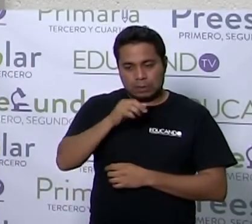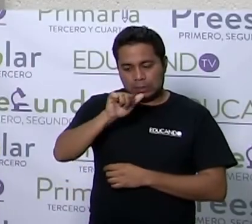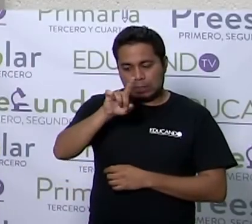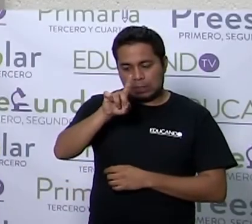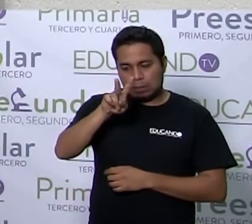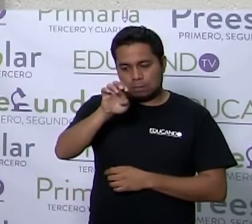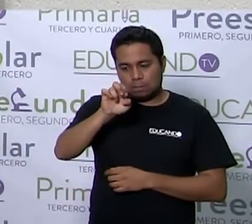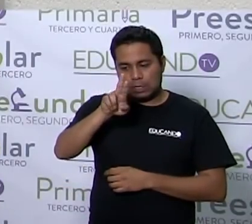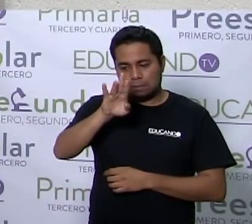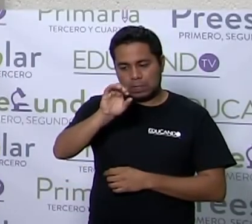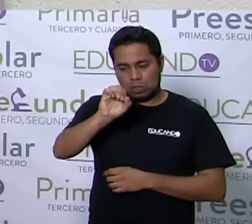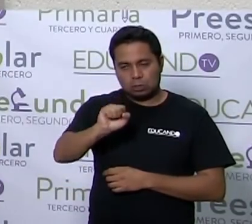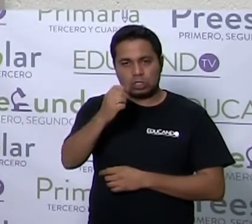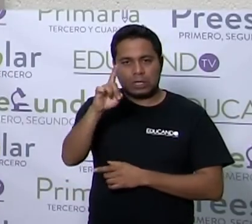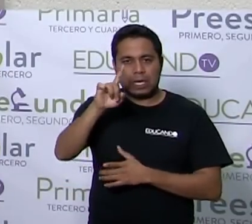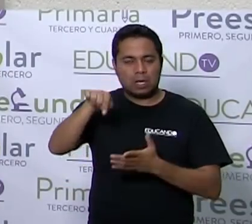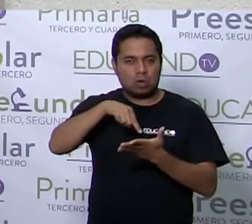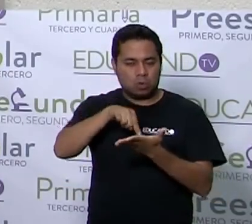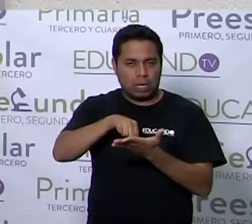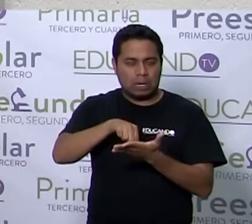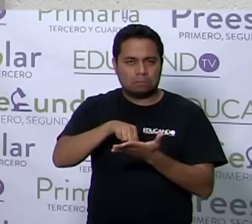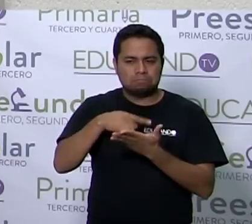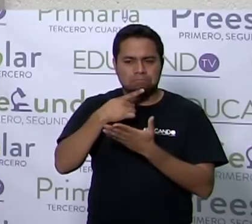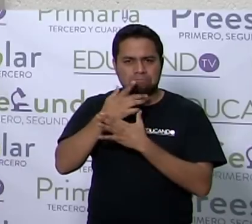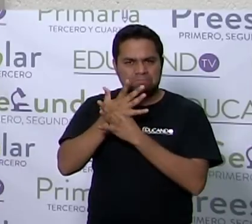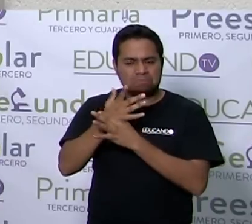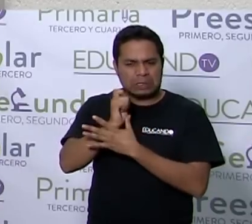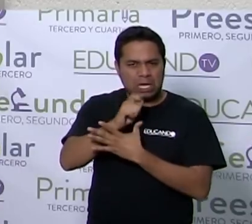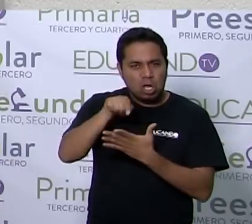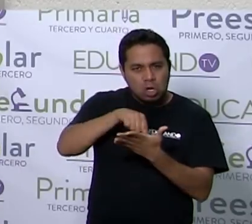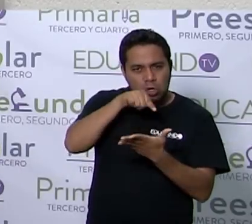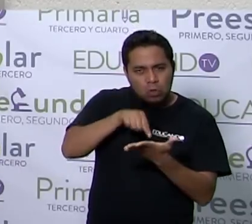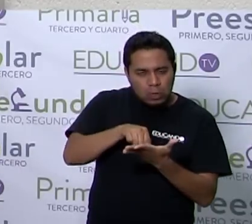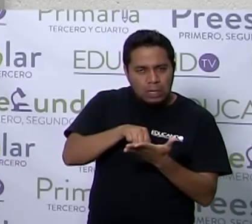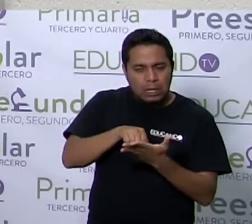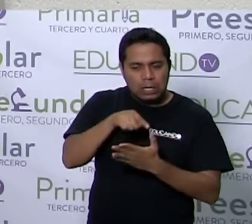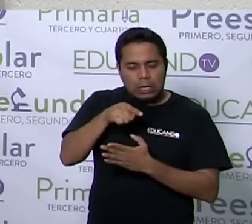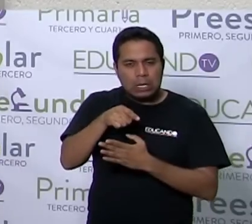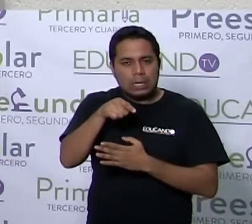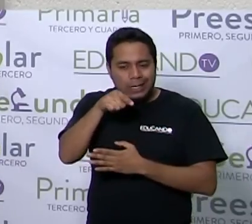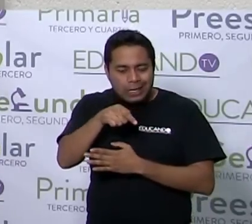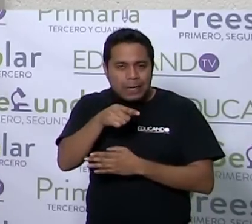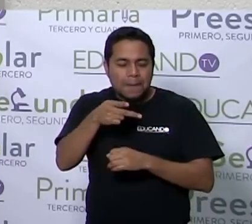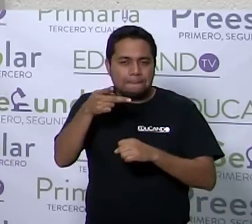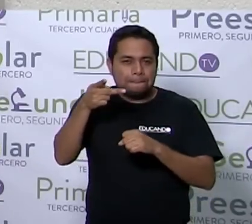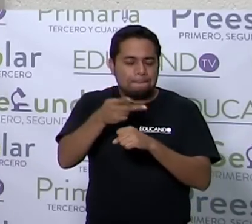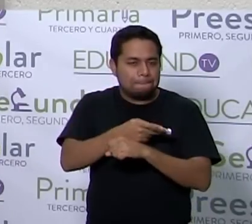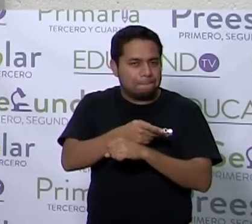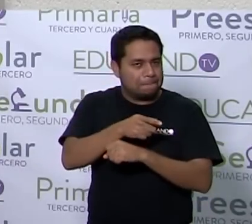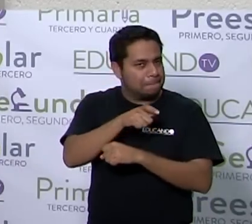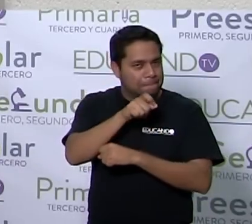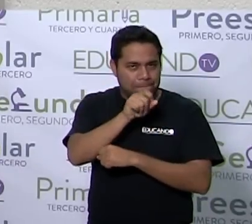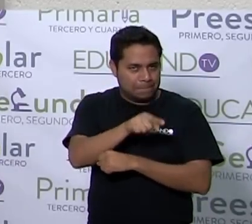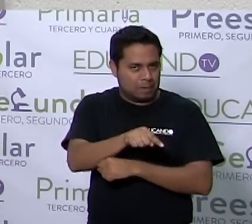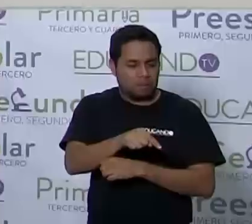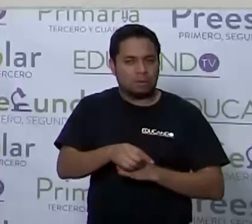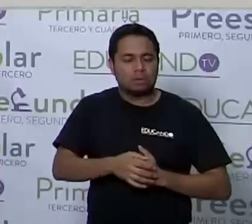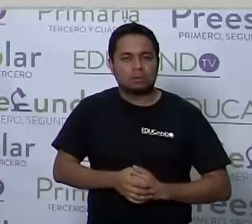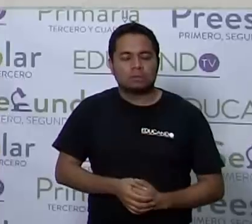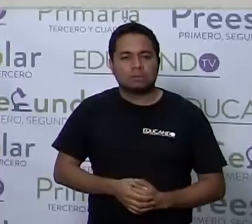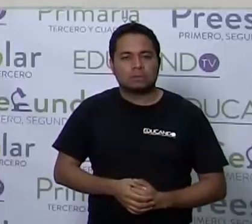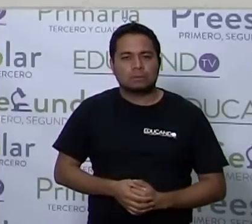de lugar. Nos están diciendo un lugar en el que están sucediendo las